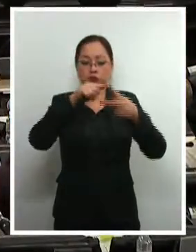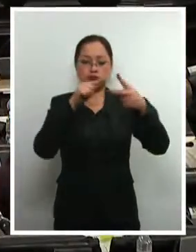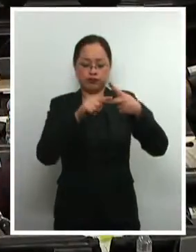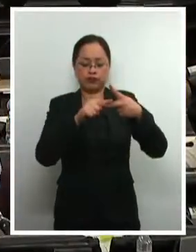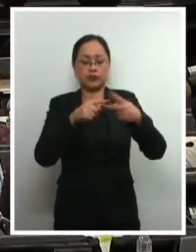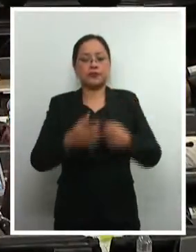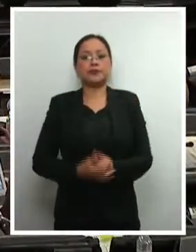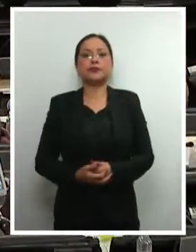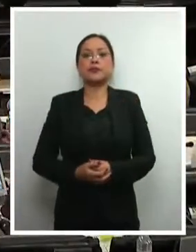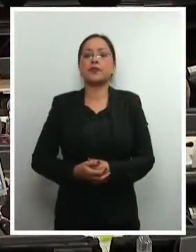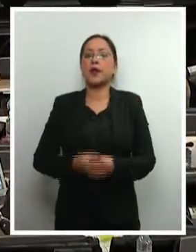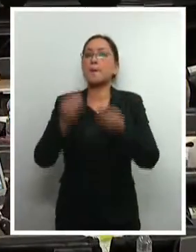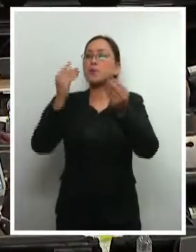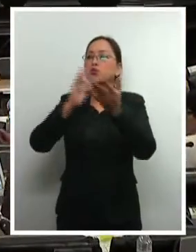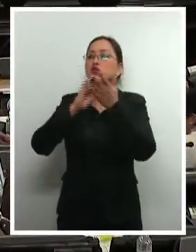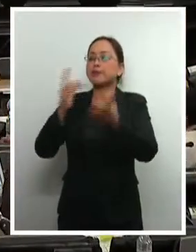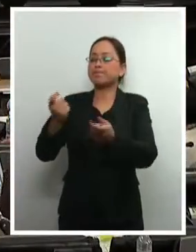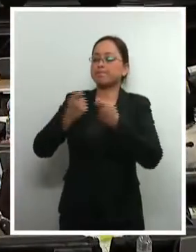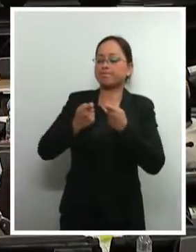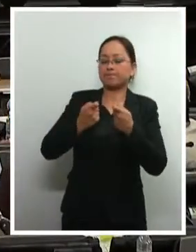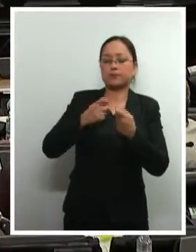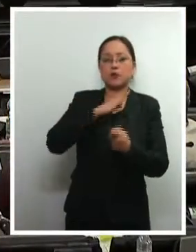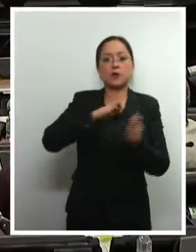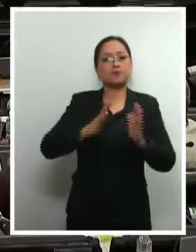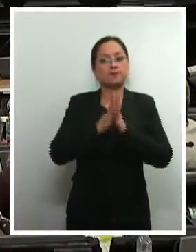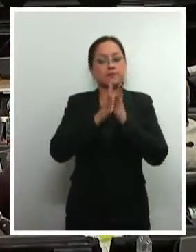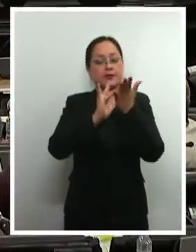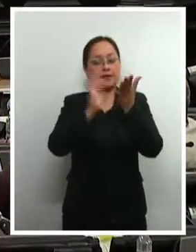Presidente, muchas gracias por darme la palabra.